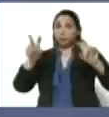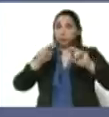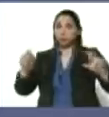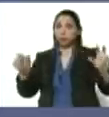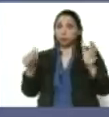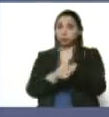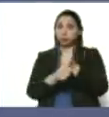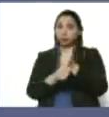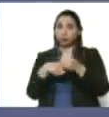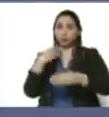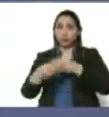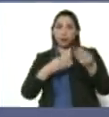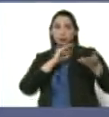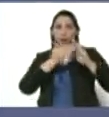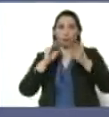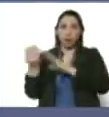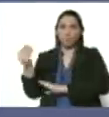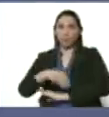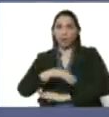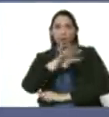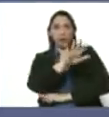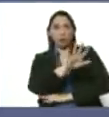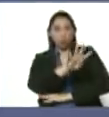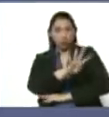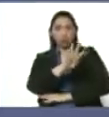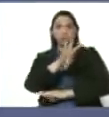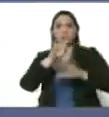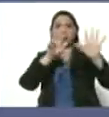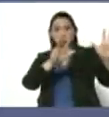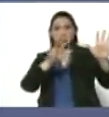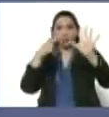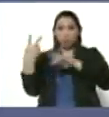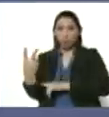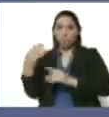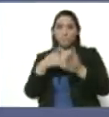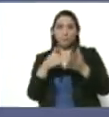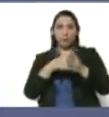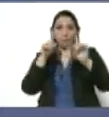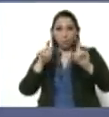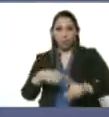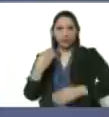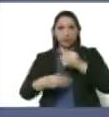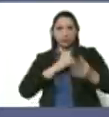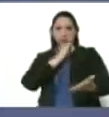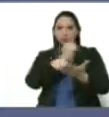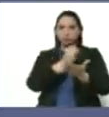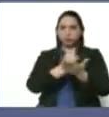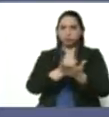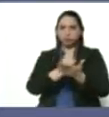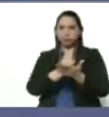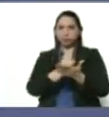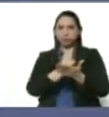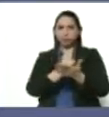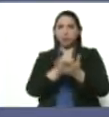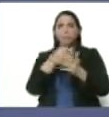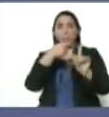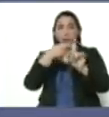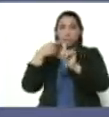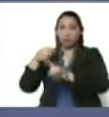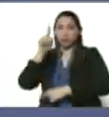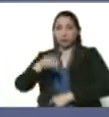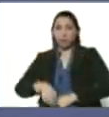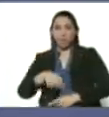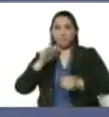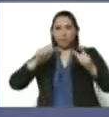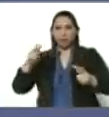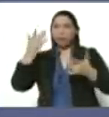se hace en la comunidad. Más de 482 mil pruebas se hacen para ir identificando tanto los casos positivos como los